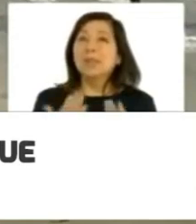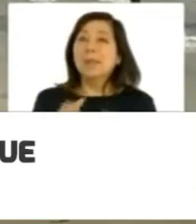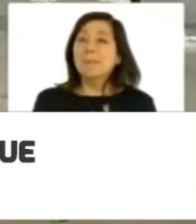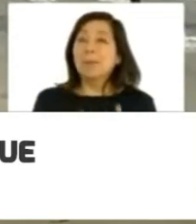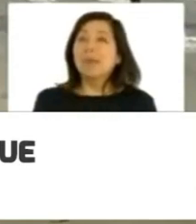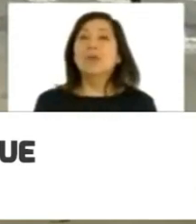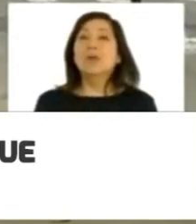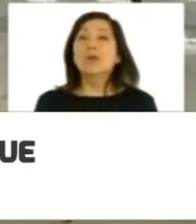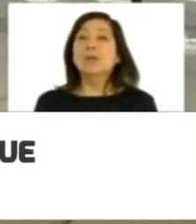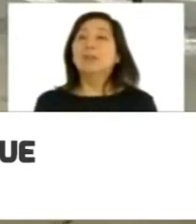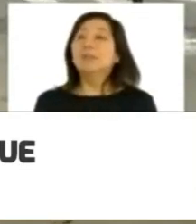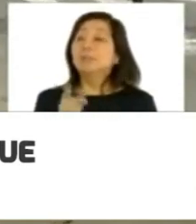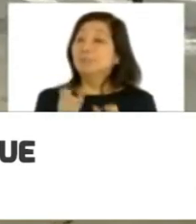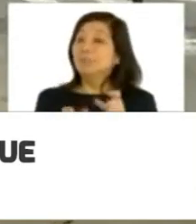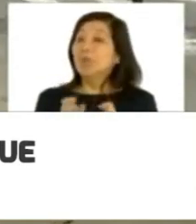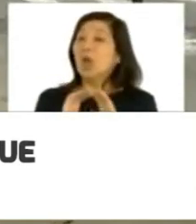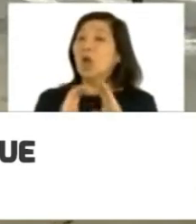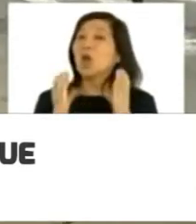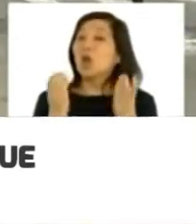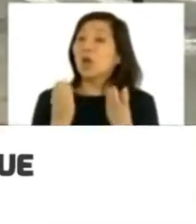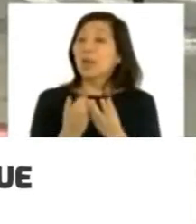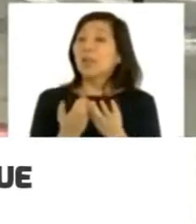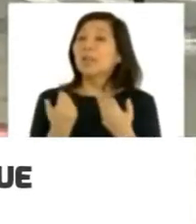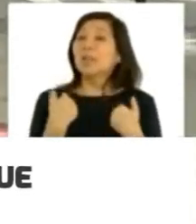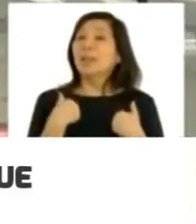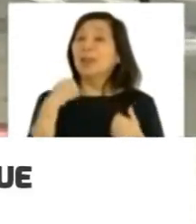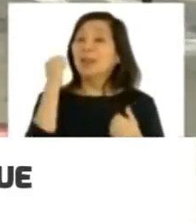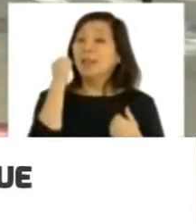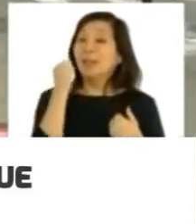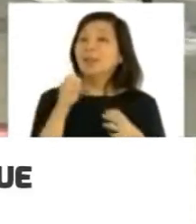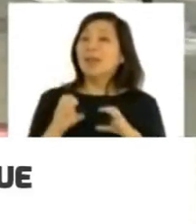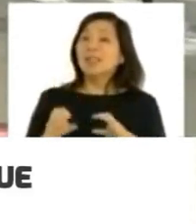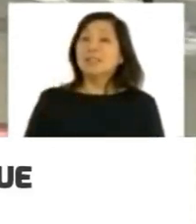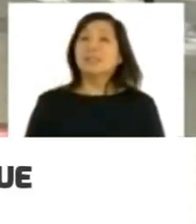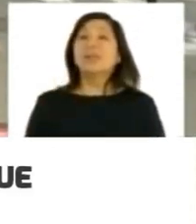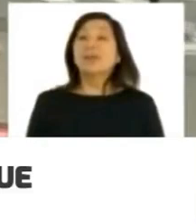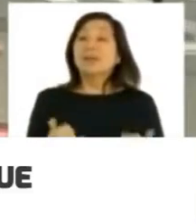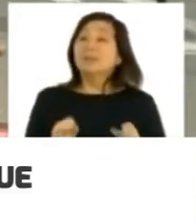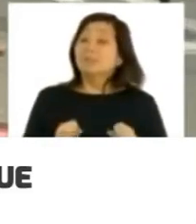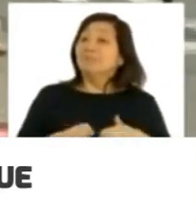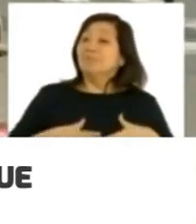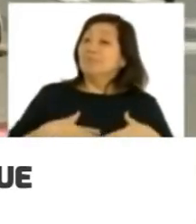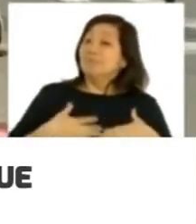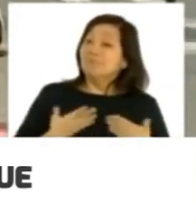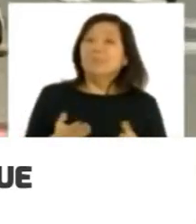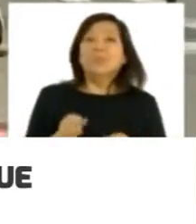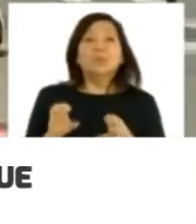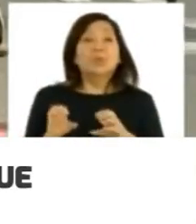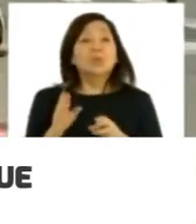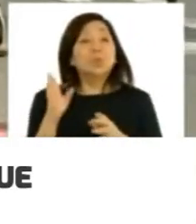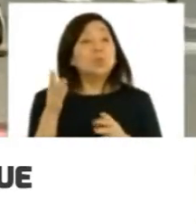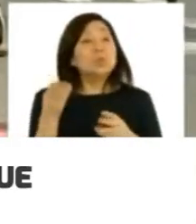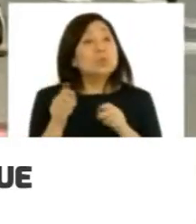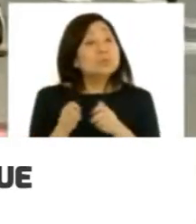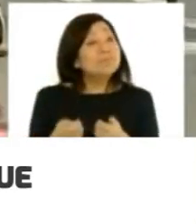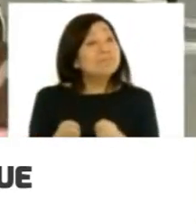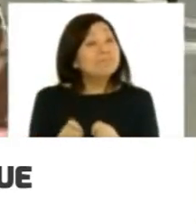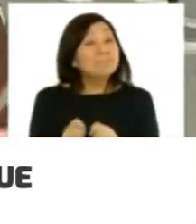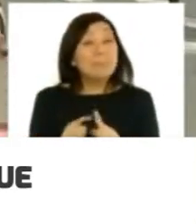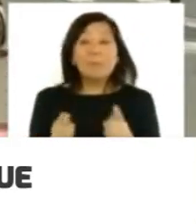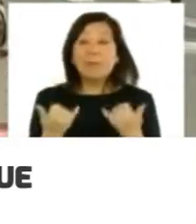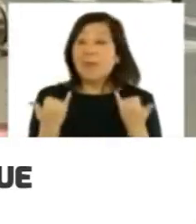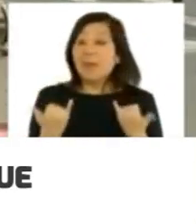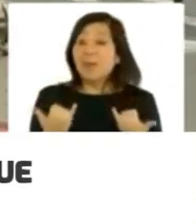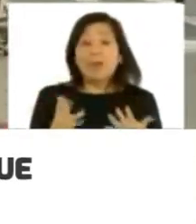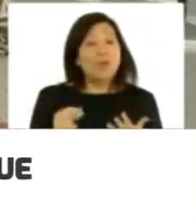los miembros del Congreso tienen el derecho de ejercer esta posibilidad de hacer censura, y en ese